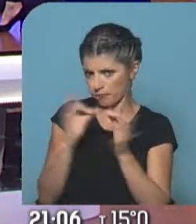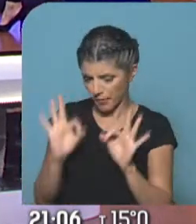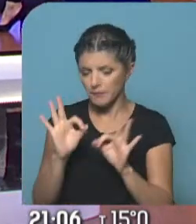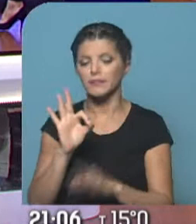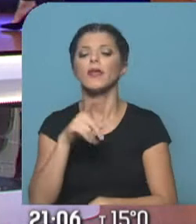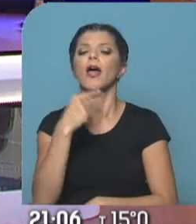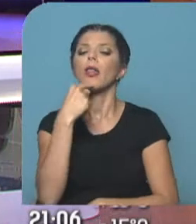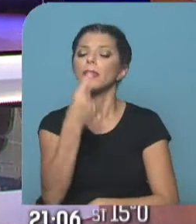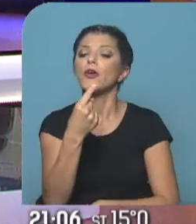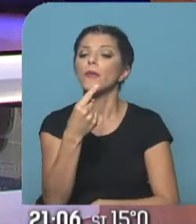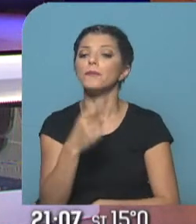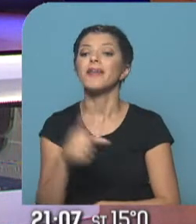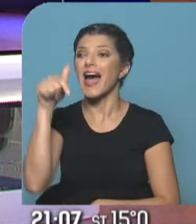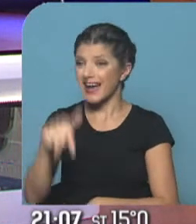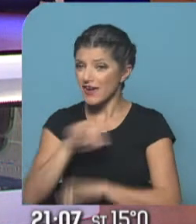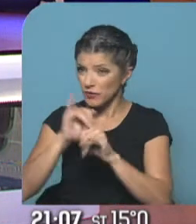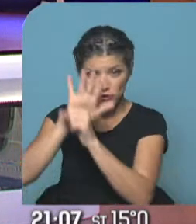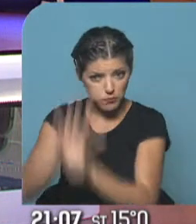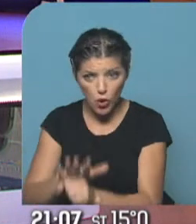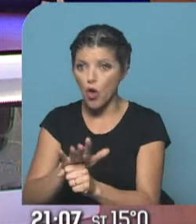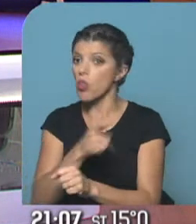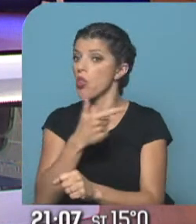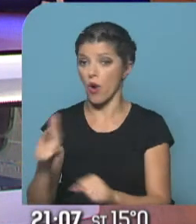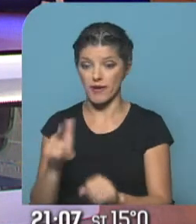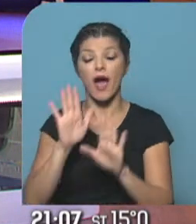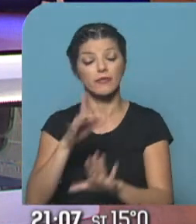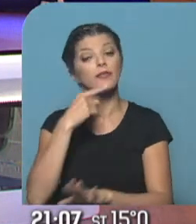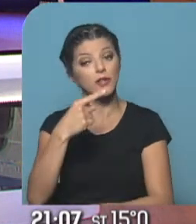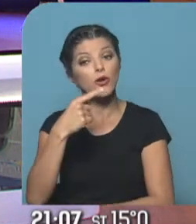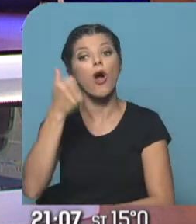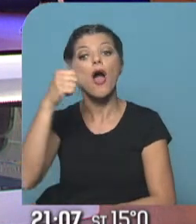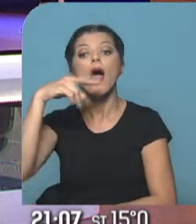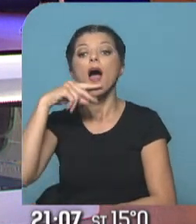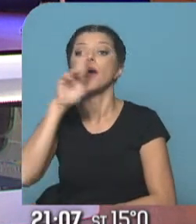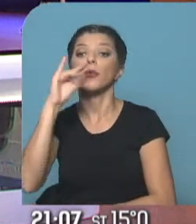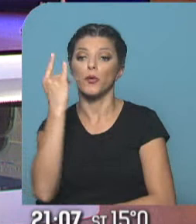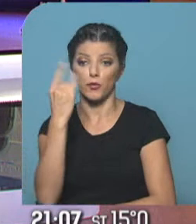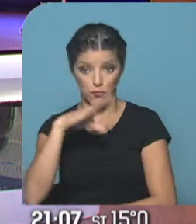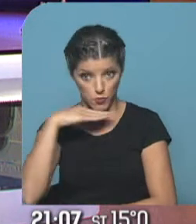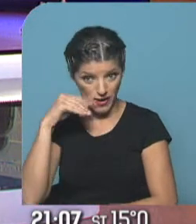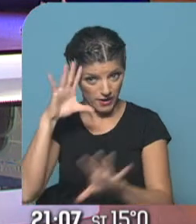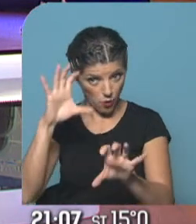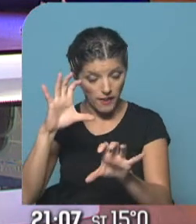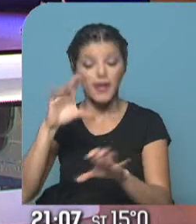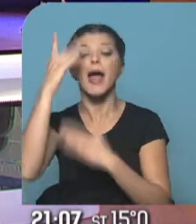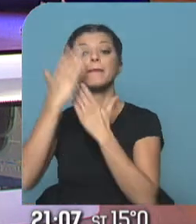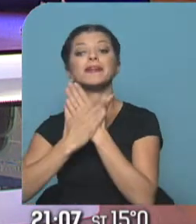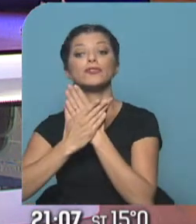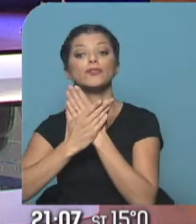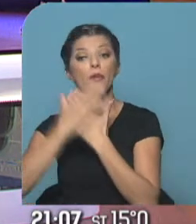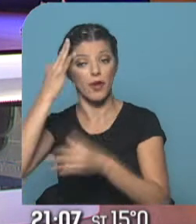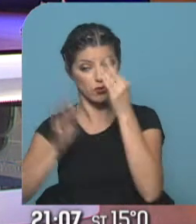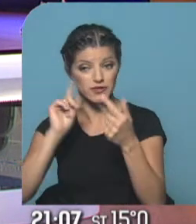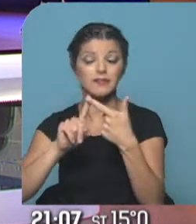hay ningún encubrimiento posible. Fue una de las cosas que dijo Claudio Abruch, que recordemos fue acompañado por el viceministro de Justicia, Santiago Otamendi, y también por